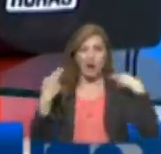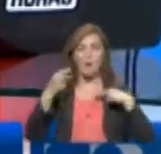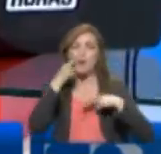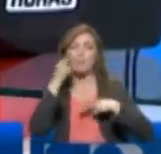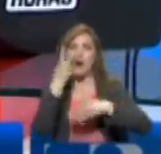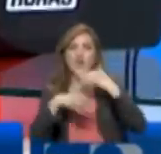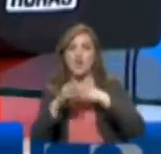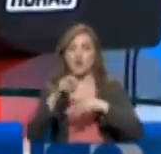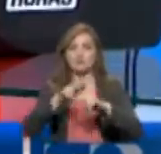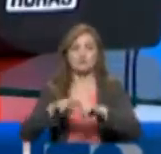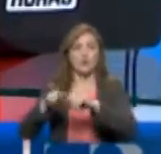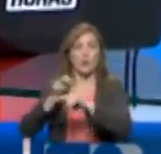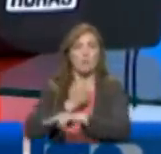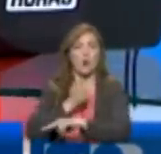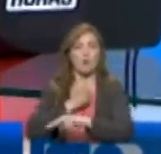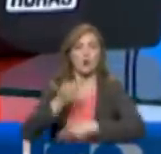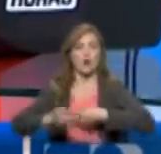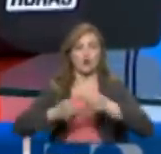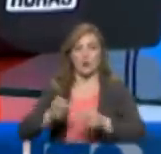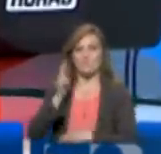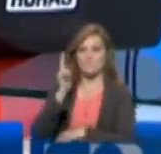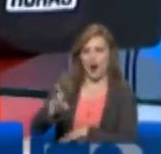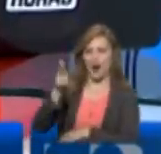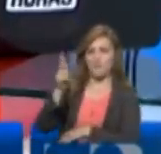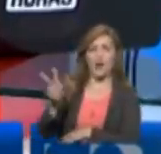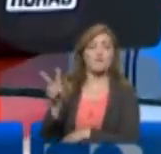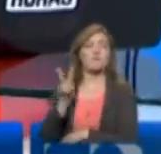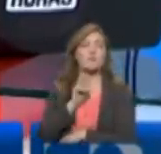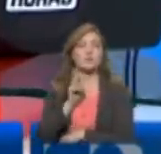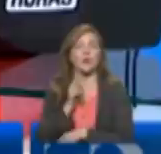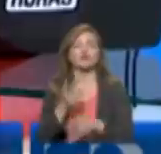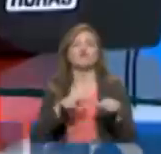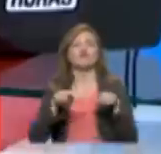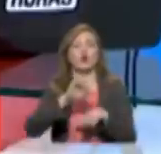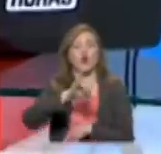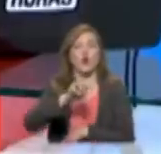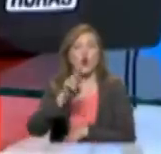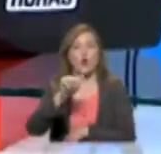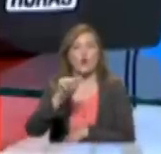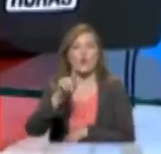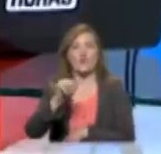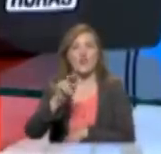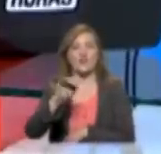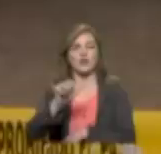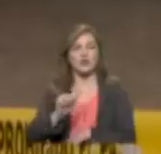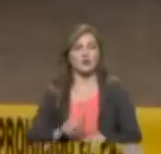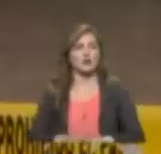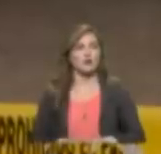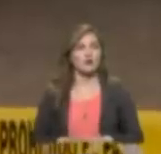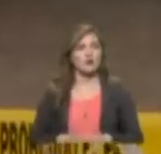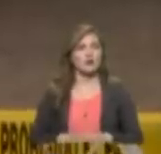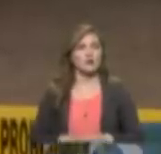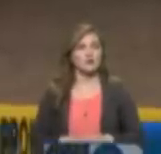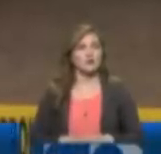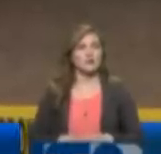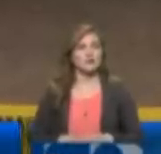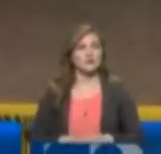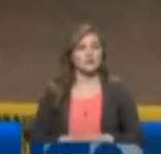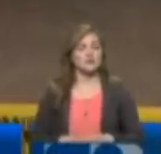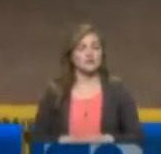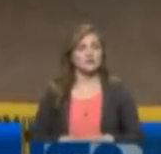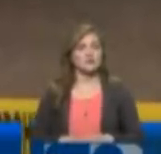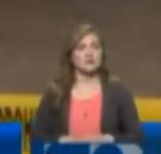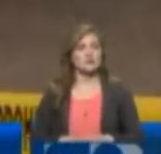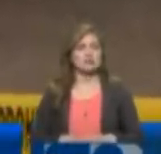su hijo propietarios del negocio las víctimas son de jordania para auto también informa los crímenes se registraron